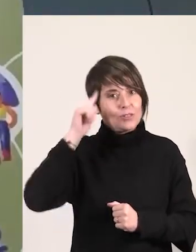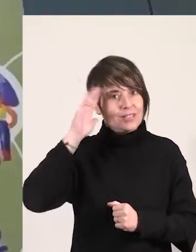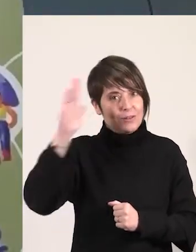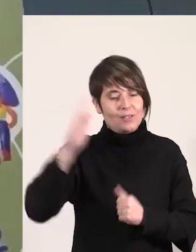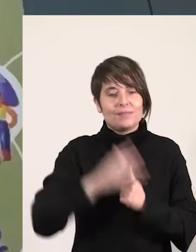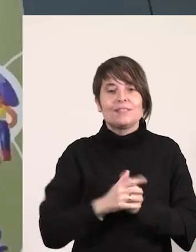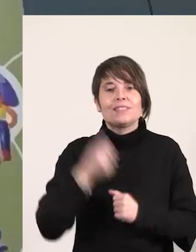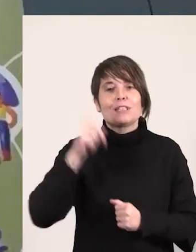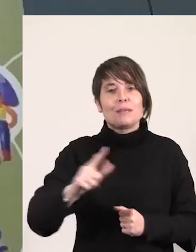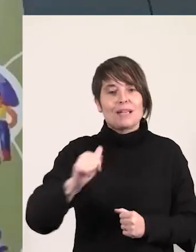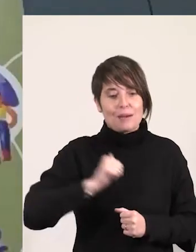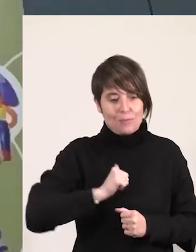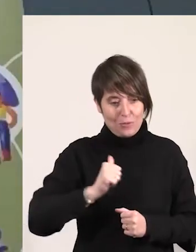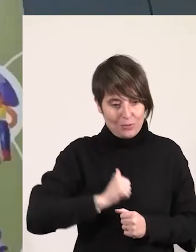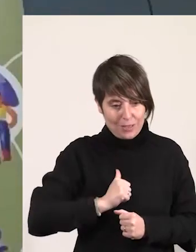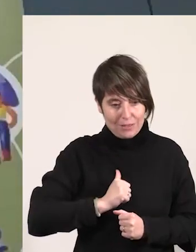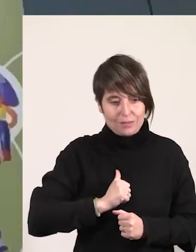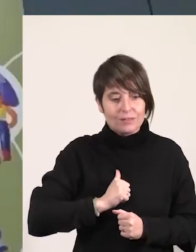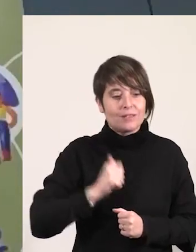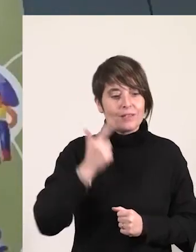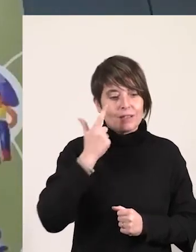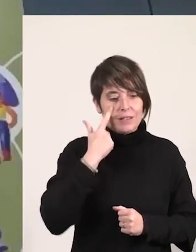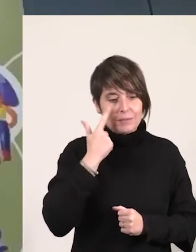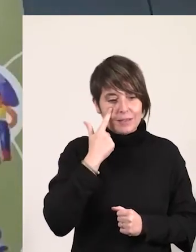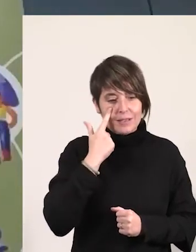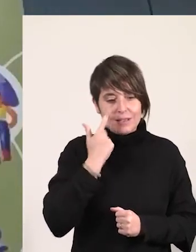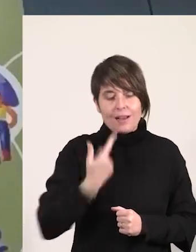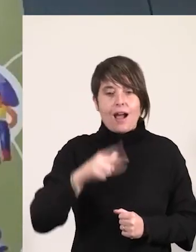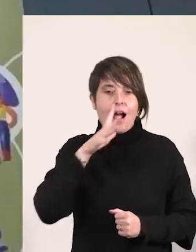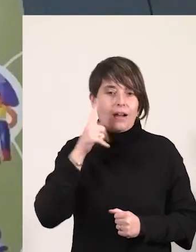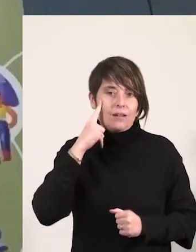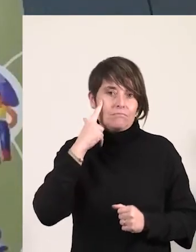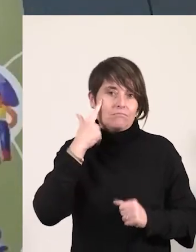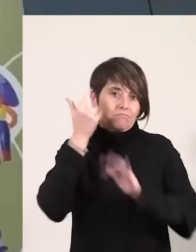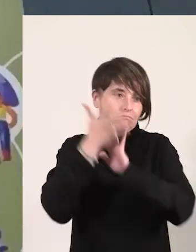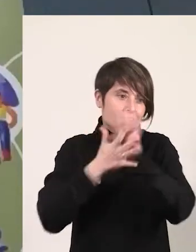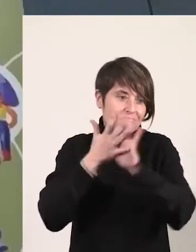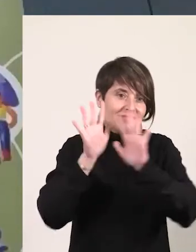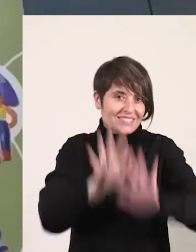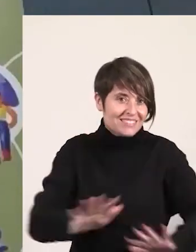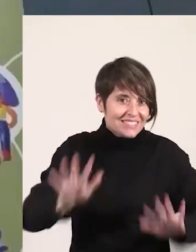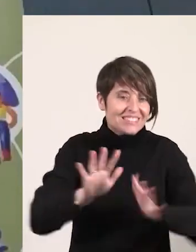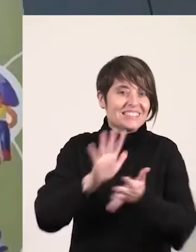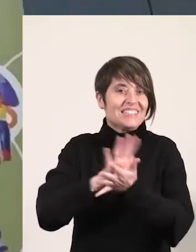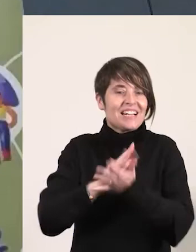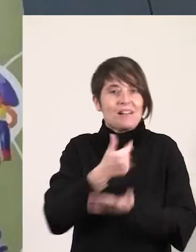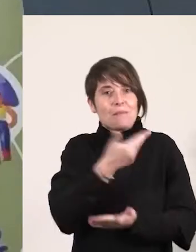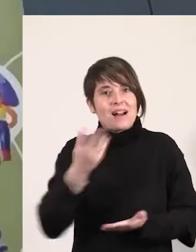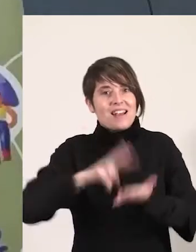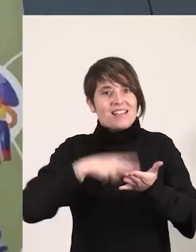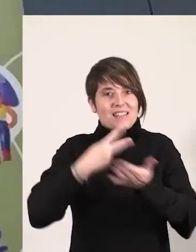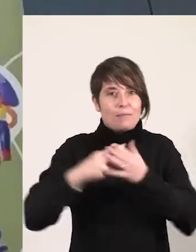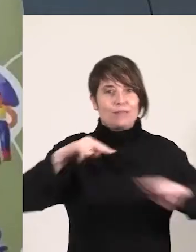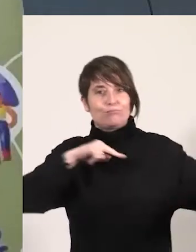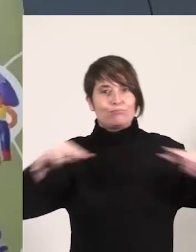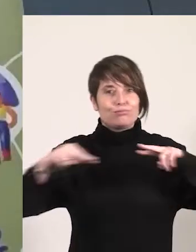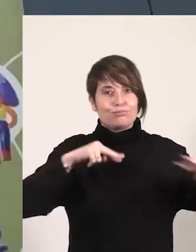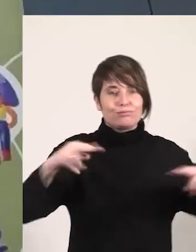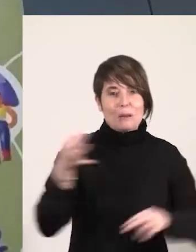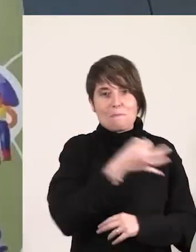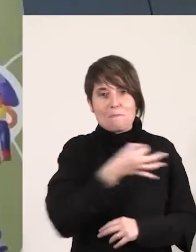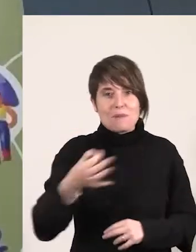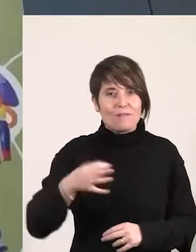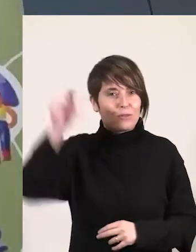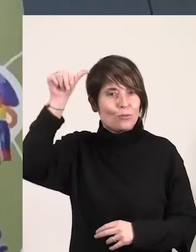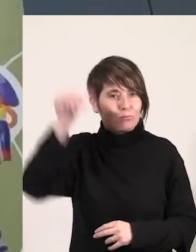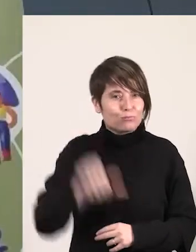signos. Y también, bueno, Lucía, aprovecho para trasladarte que hablemos un poquito más tranquila para que ellas